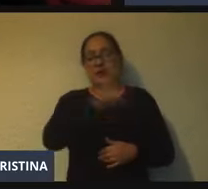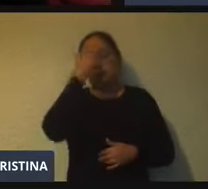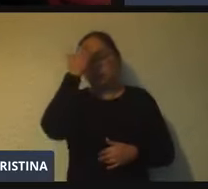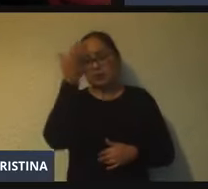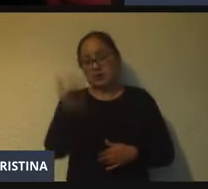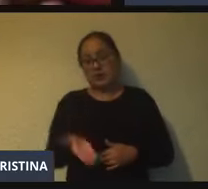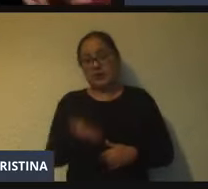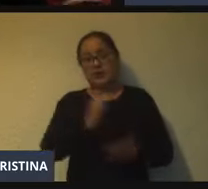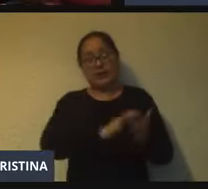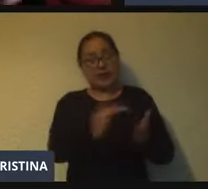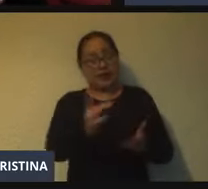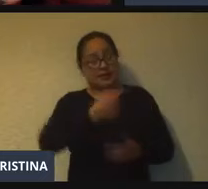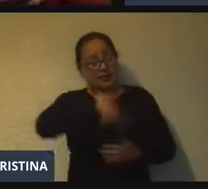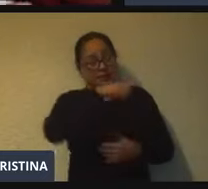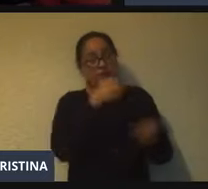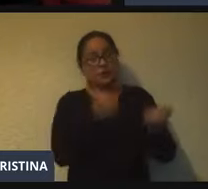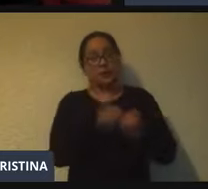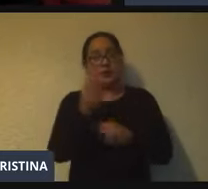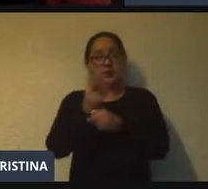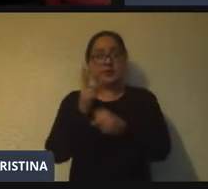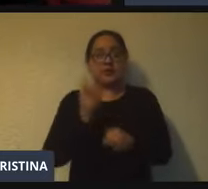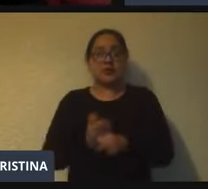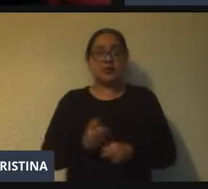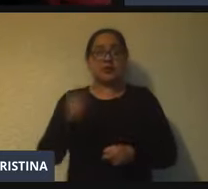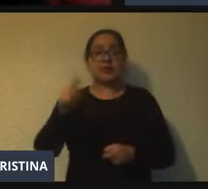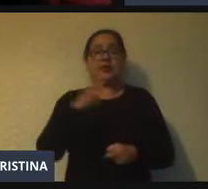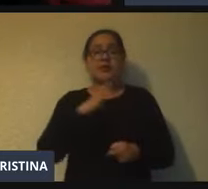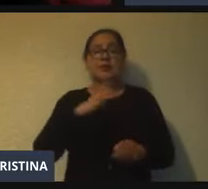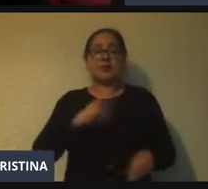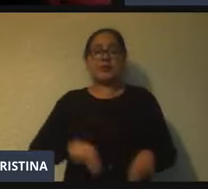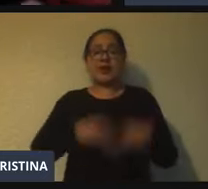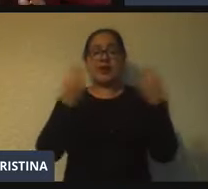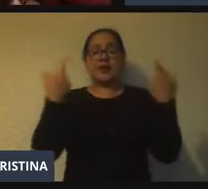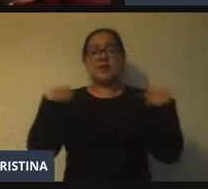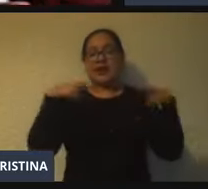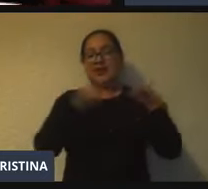agradecen mucho. Aquí hacen la broma maestra.